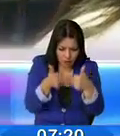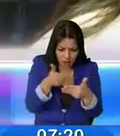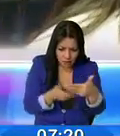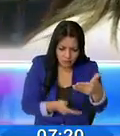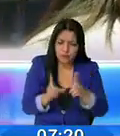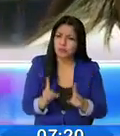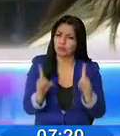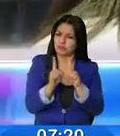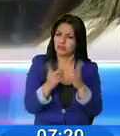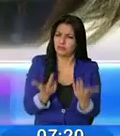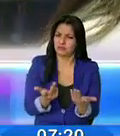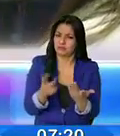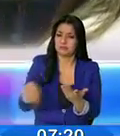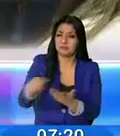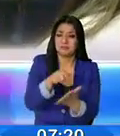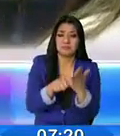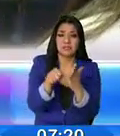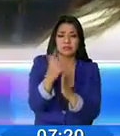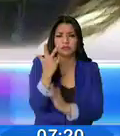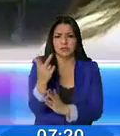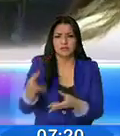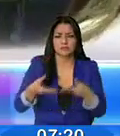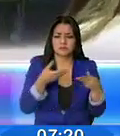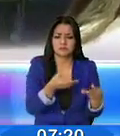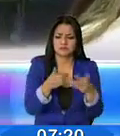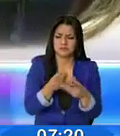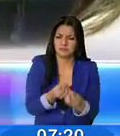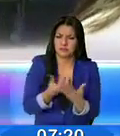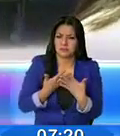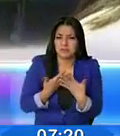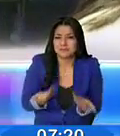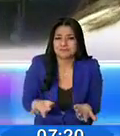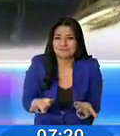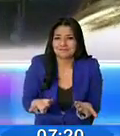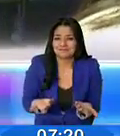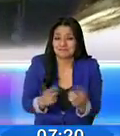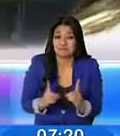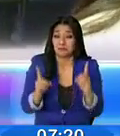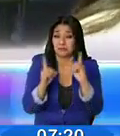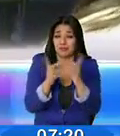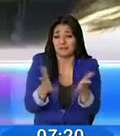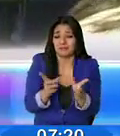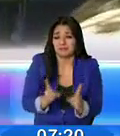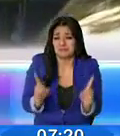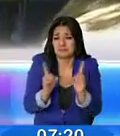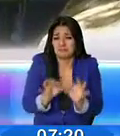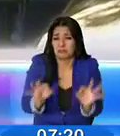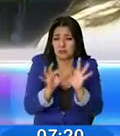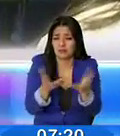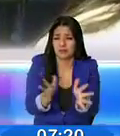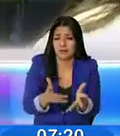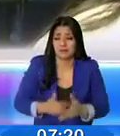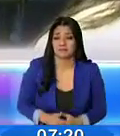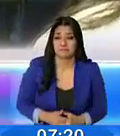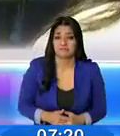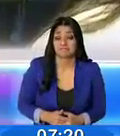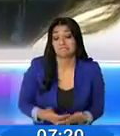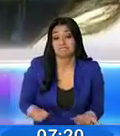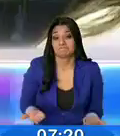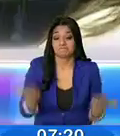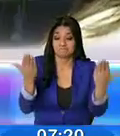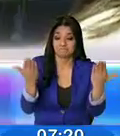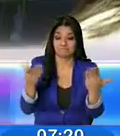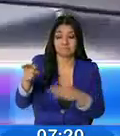los criterios de estas 3 carteras de Estado para entregarnos información desclasificada en contraposición con